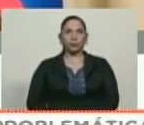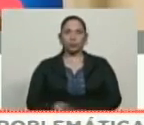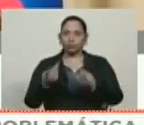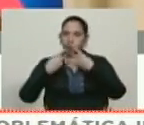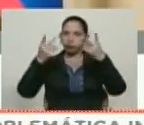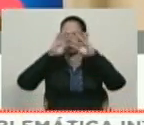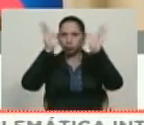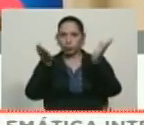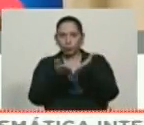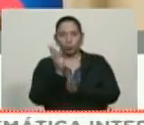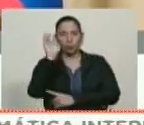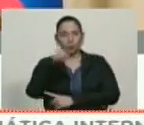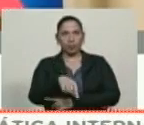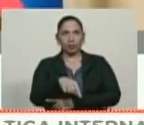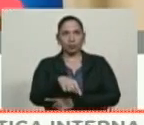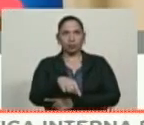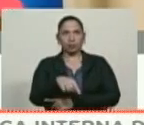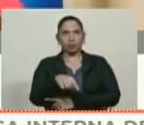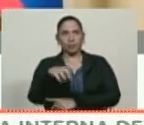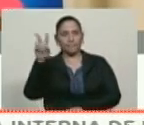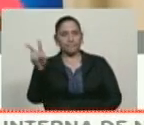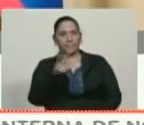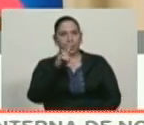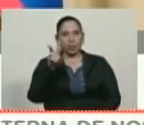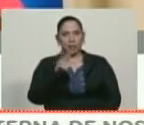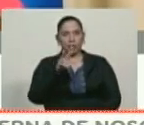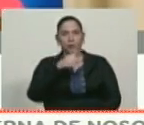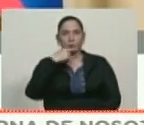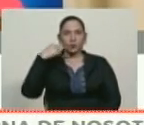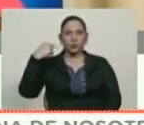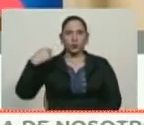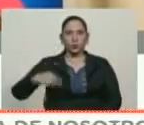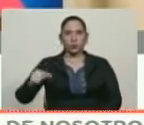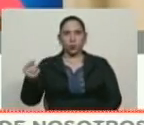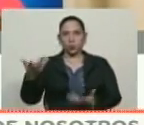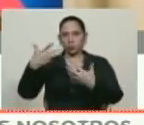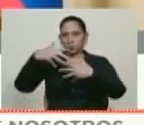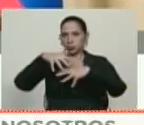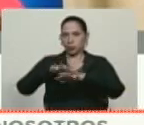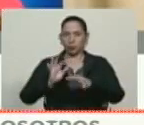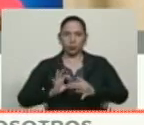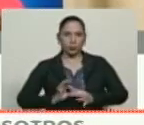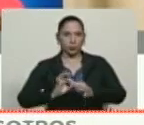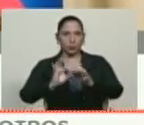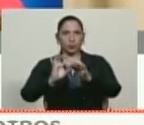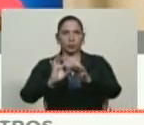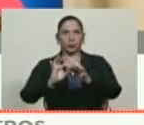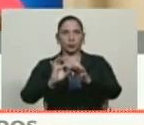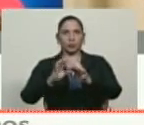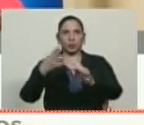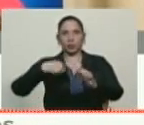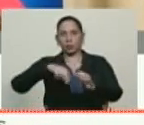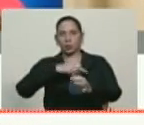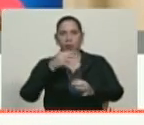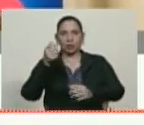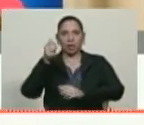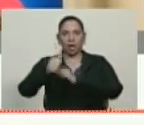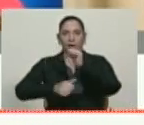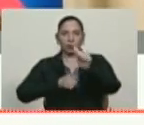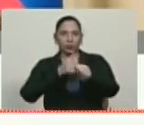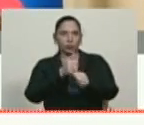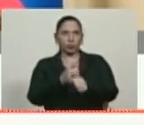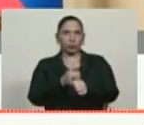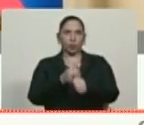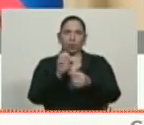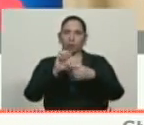buenas noticias también para Venezuela y para Rusia, que es el afianzamiento de nuestra asociación